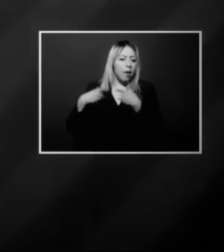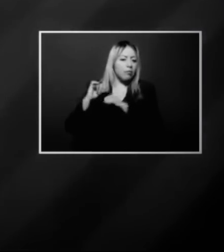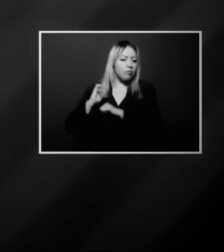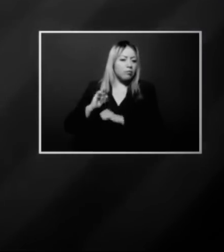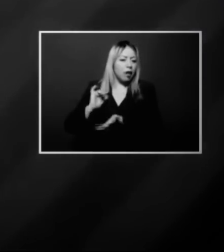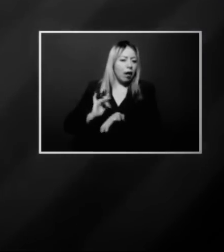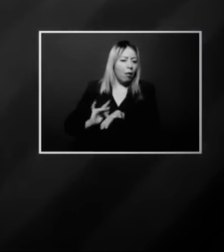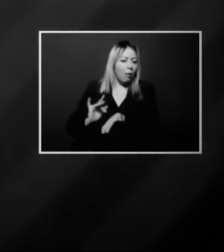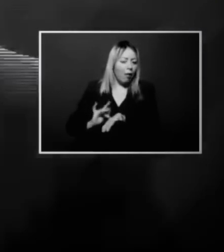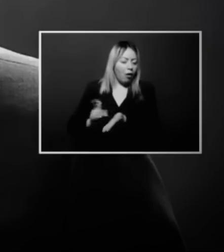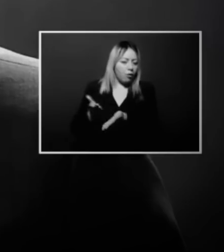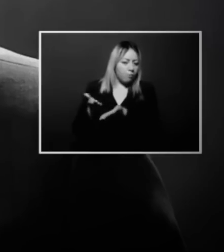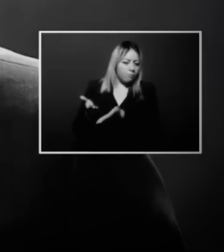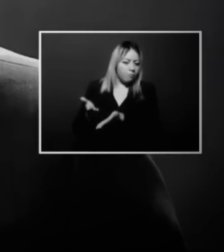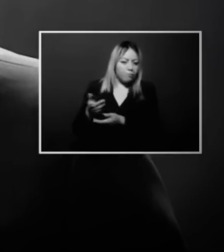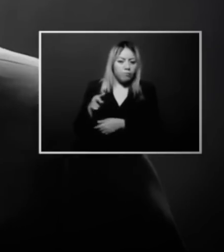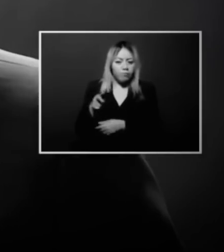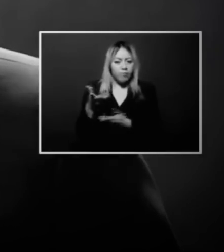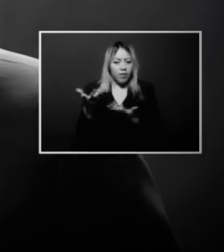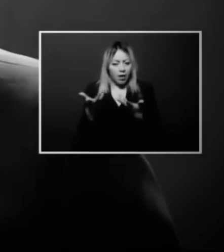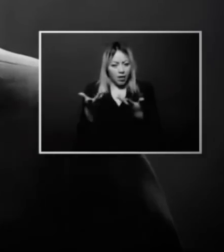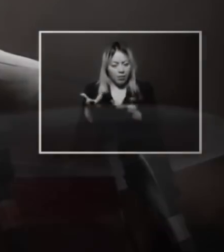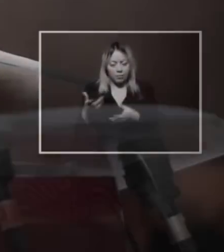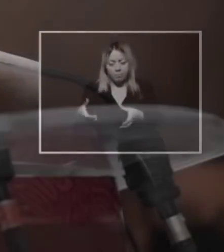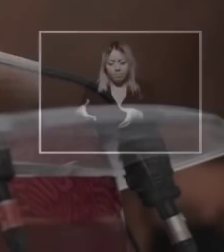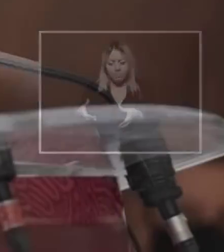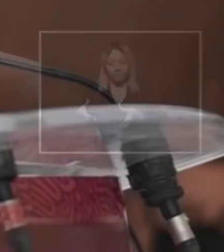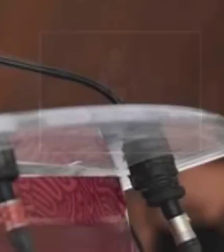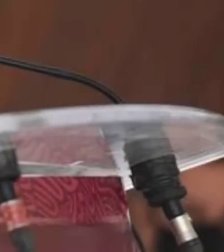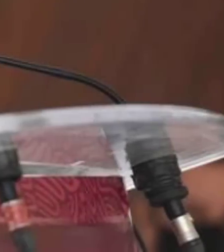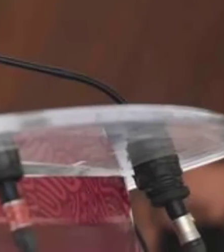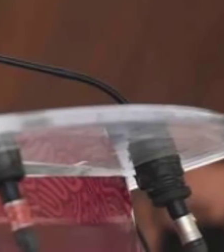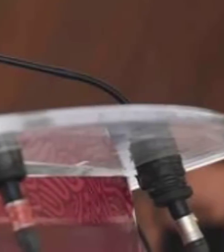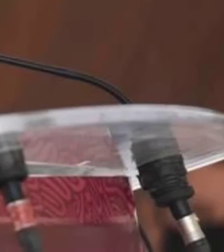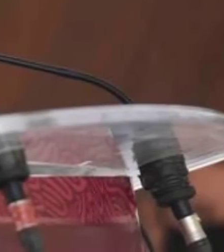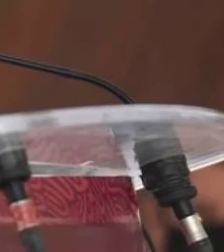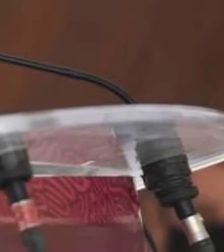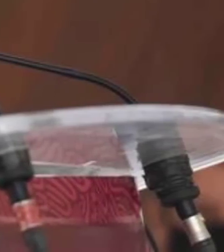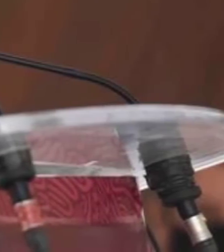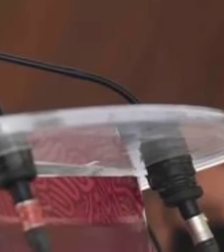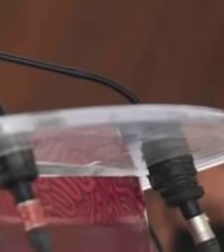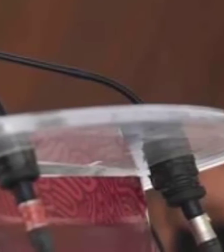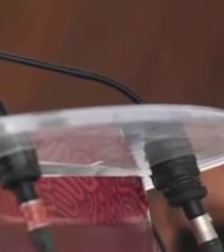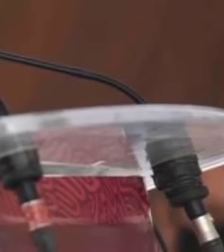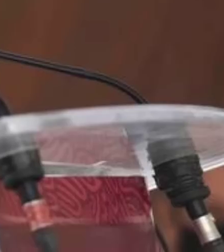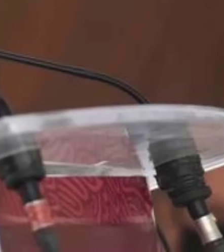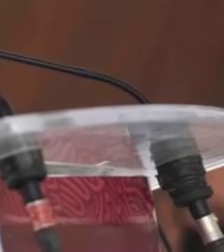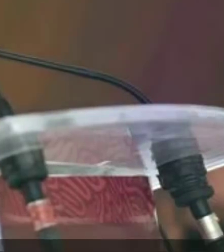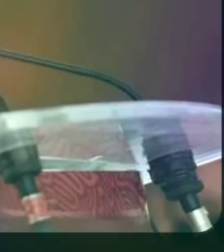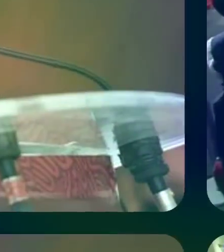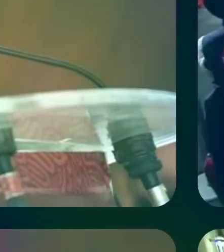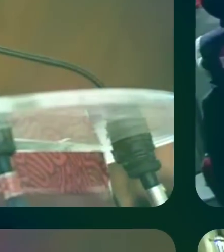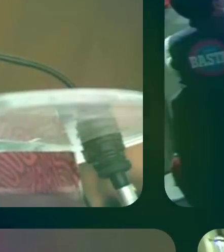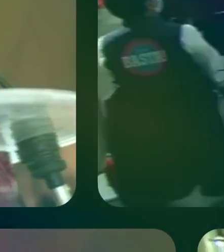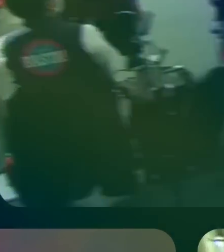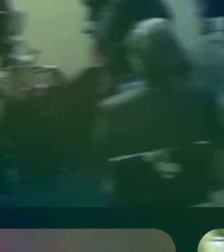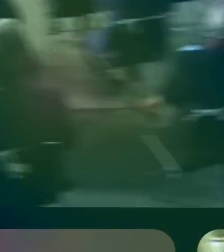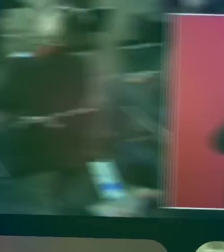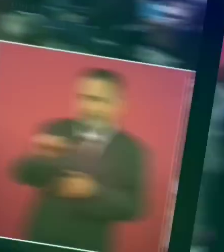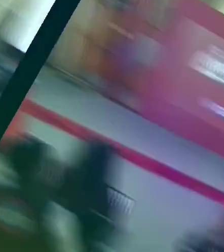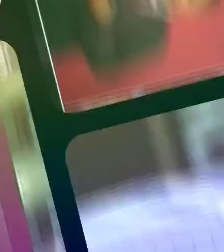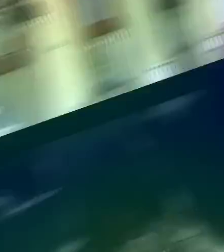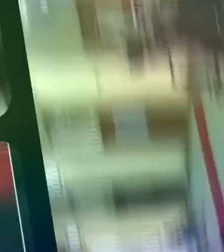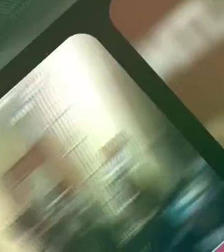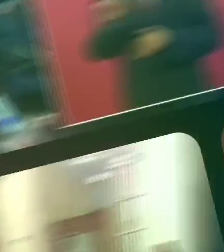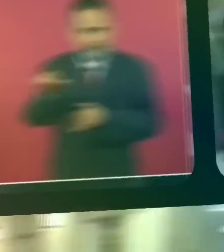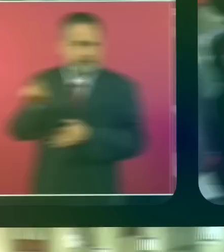que debido a sus atribuciones como presidente de México, lo puede modificar. Vamos a escuchar al presidente de México, que decía